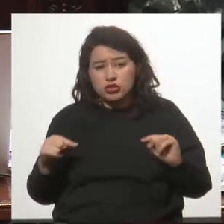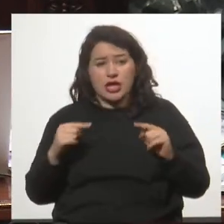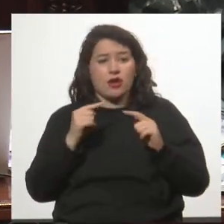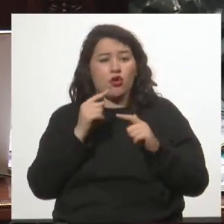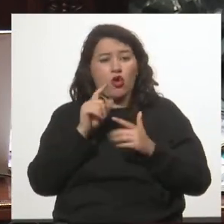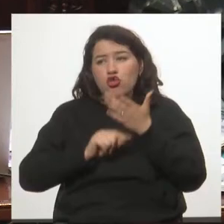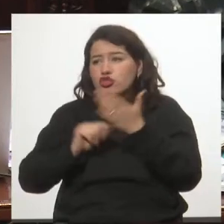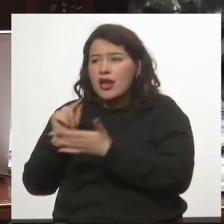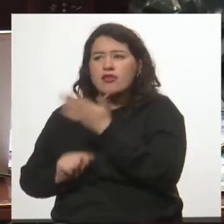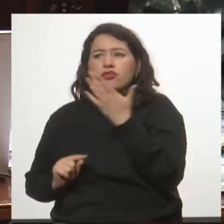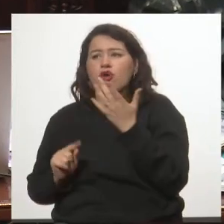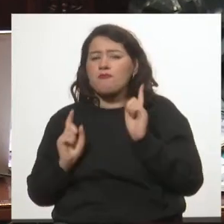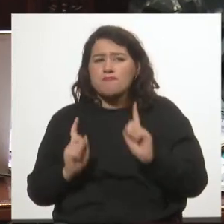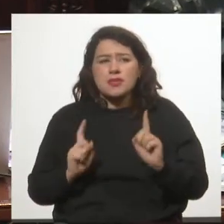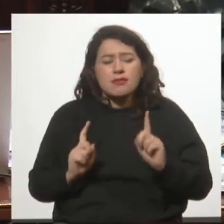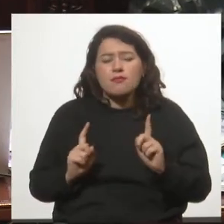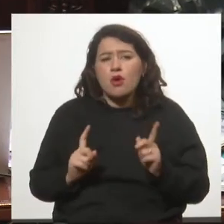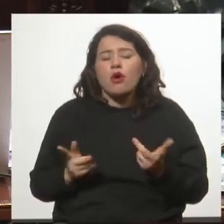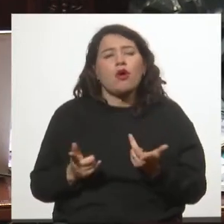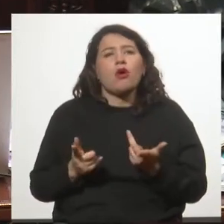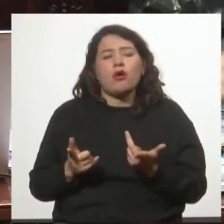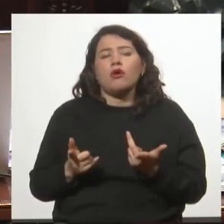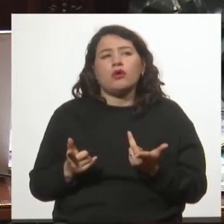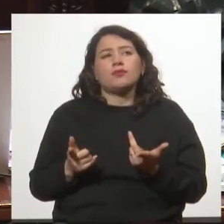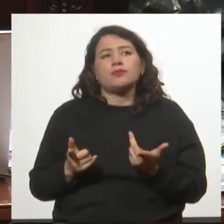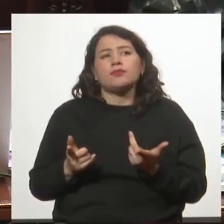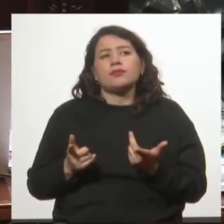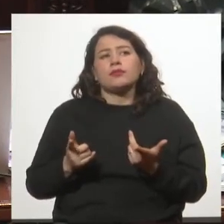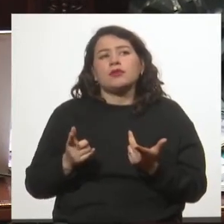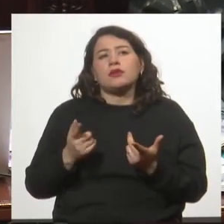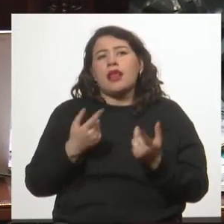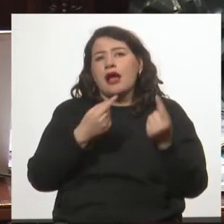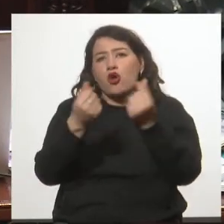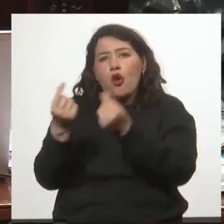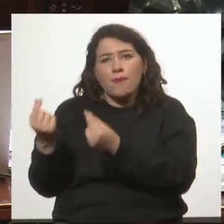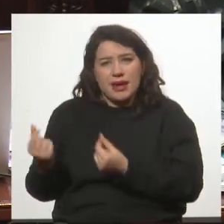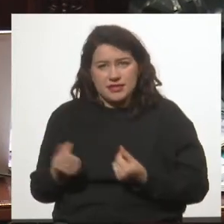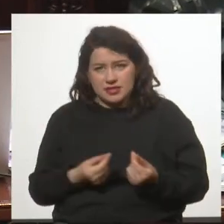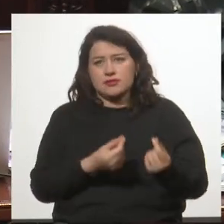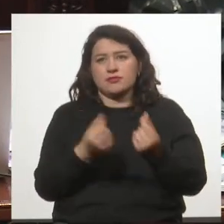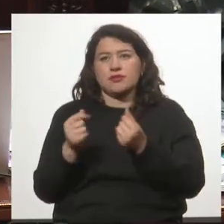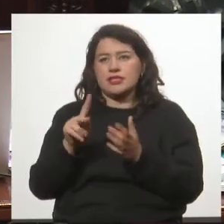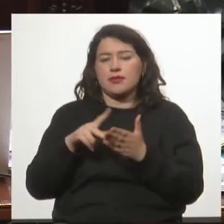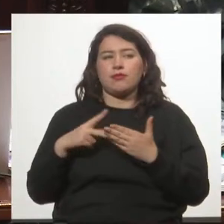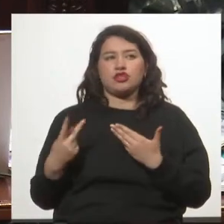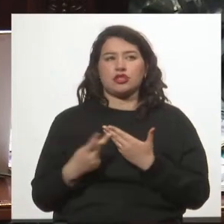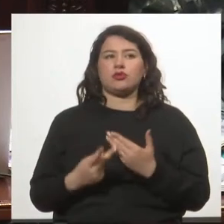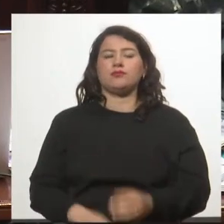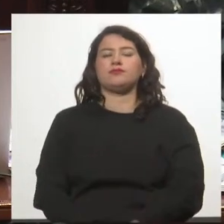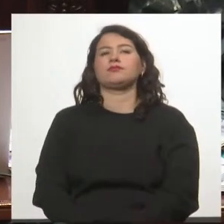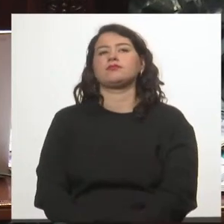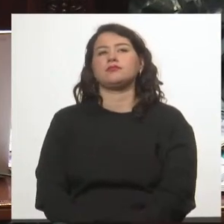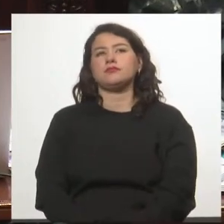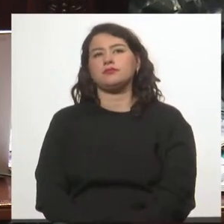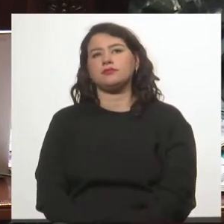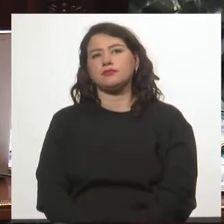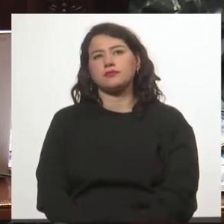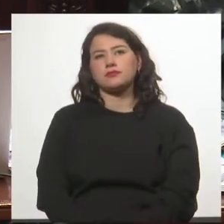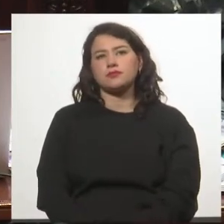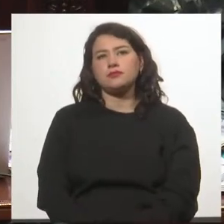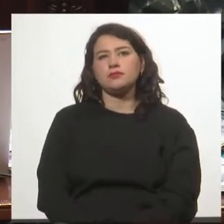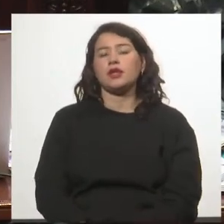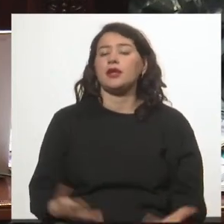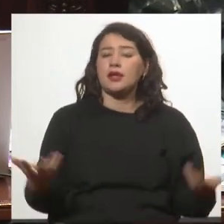contratos y bueno todo lo que significó las adquisiciones alrededor de este proyecto y sigue la